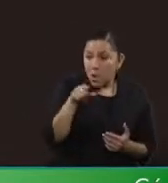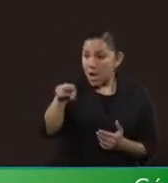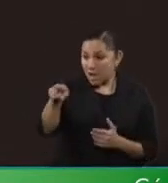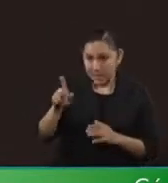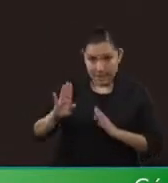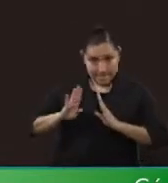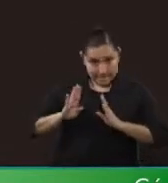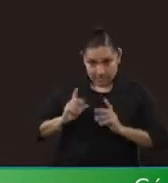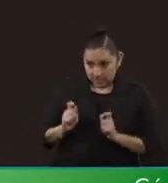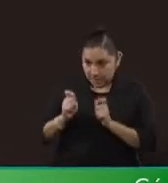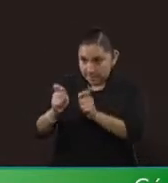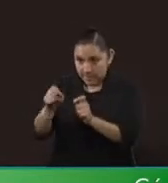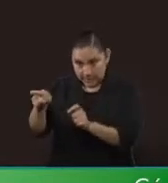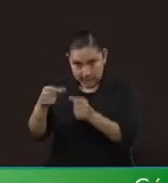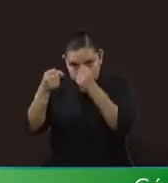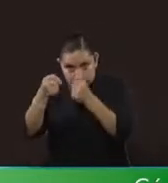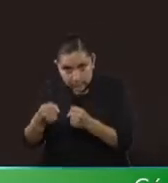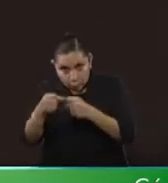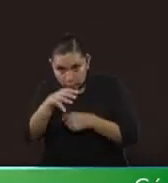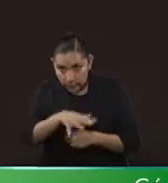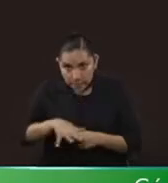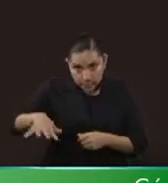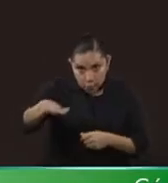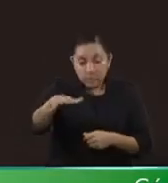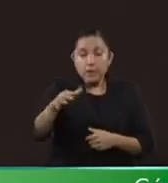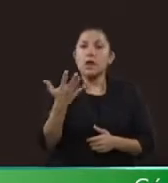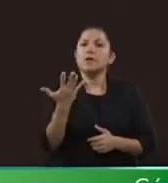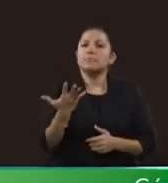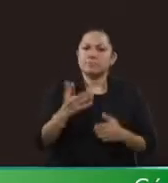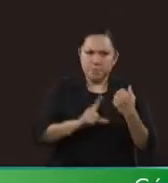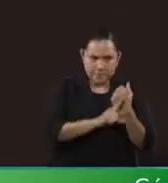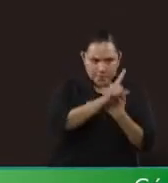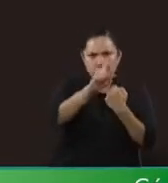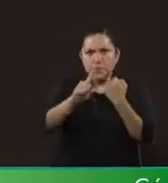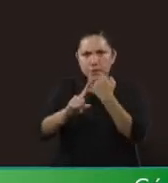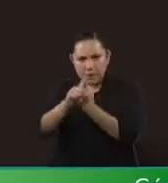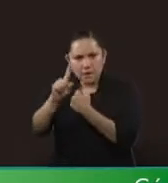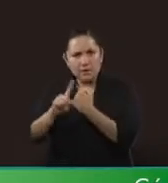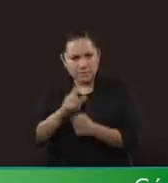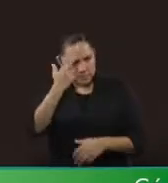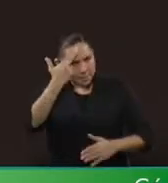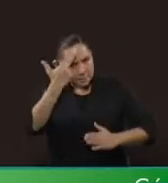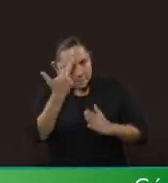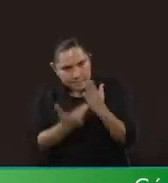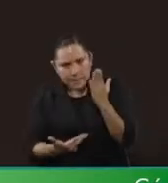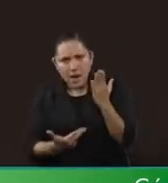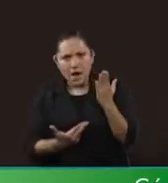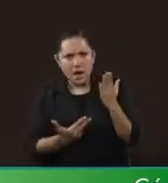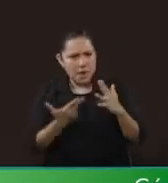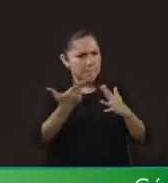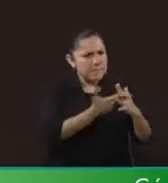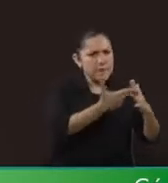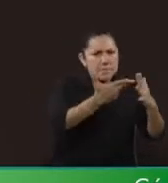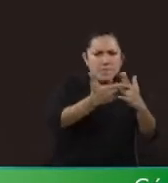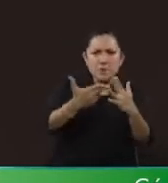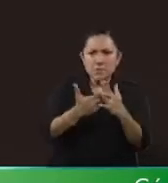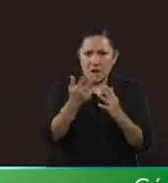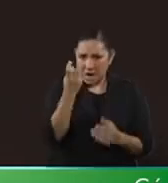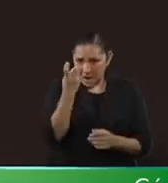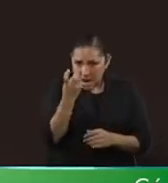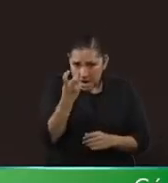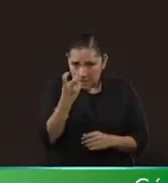seguridad pública, la violencia y los homicidios dolosos no han disminuido, al